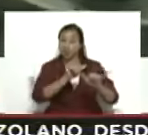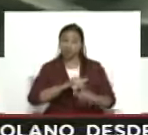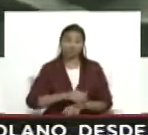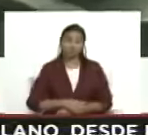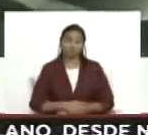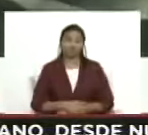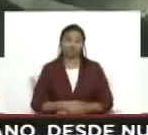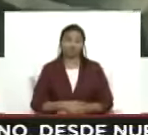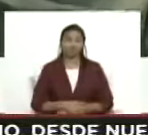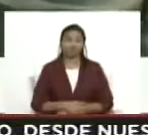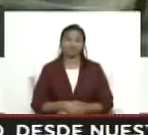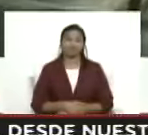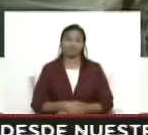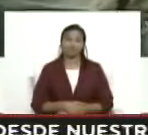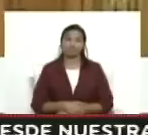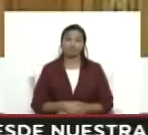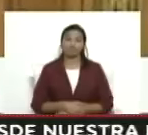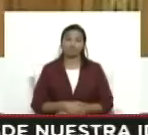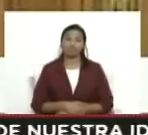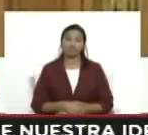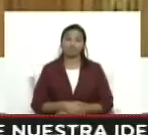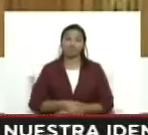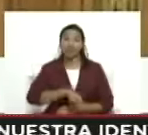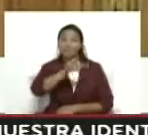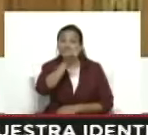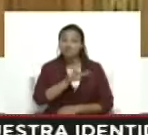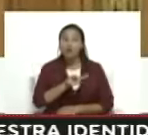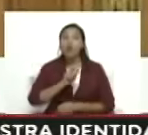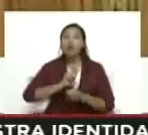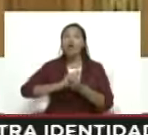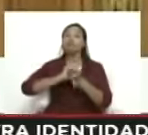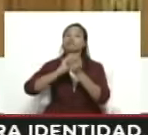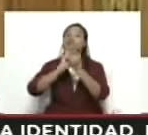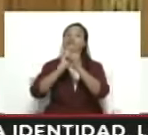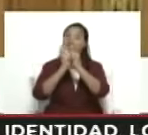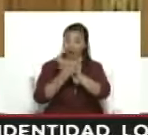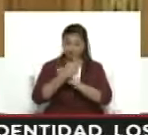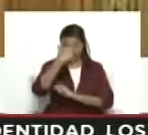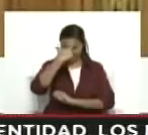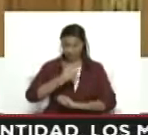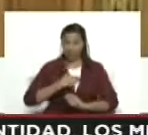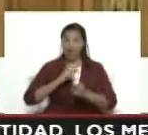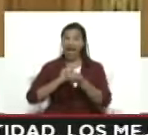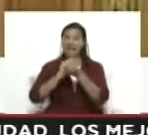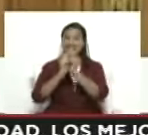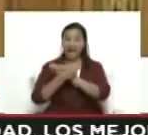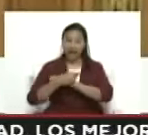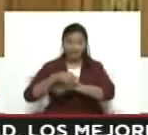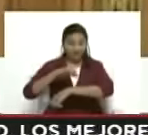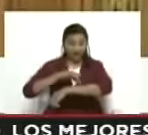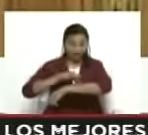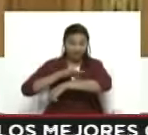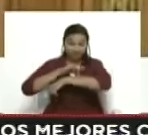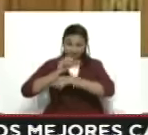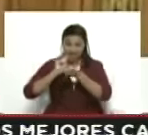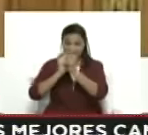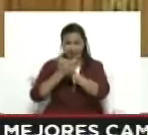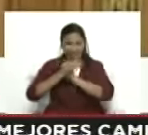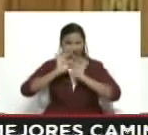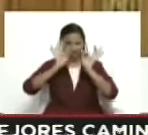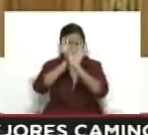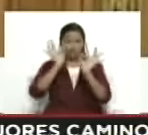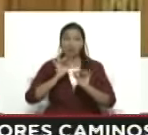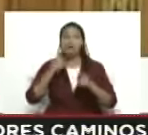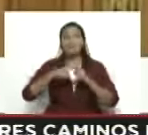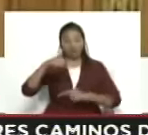Y el zorro cambia de piel, o el lobo cambia de piel, pero no de mañas. Siempre son